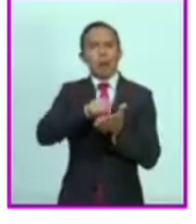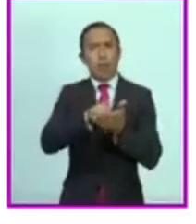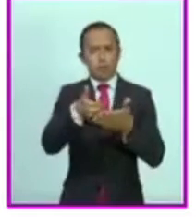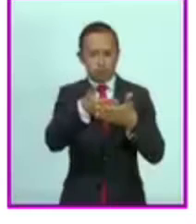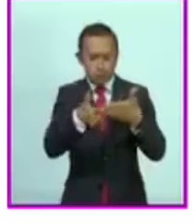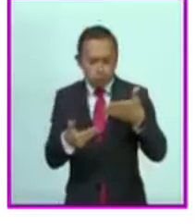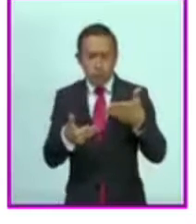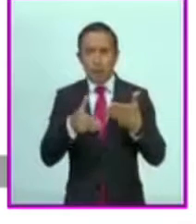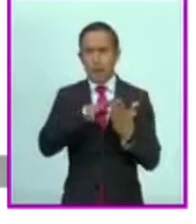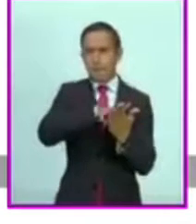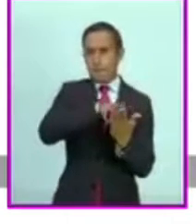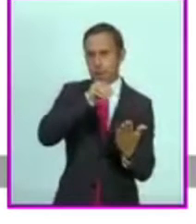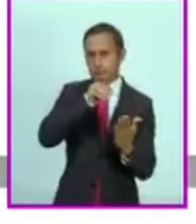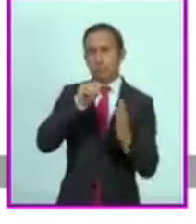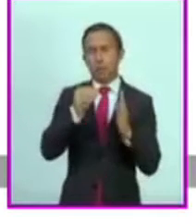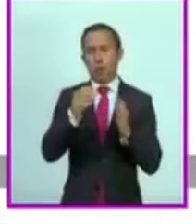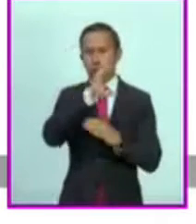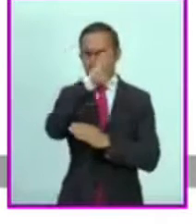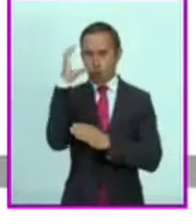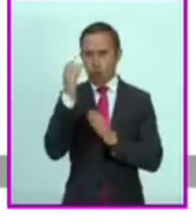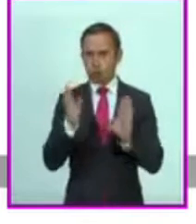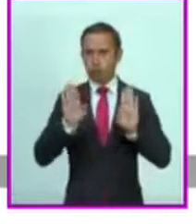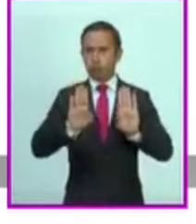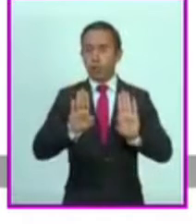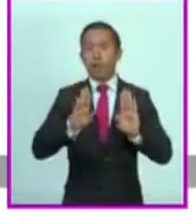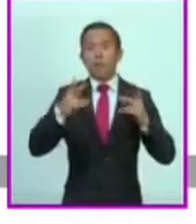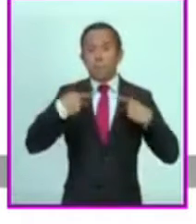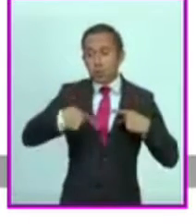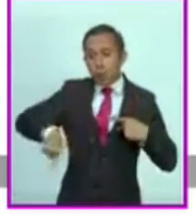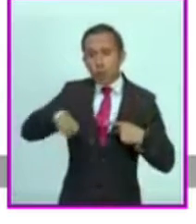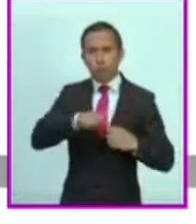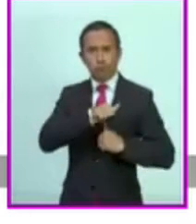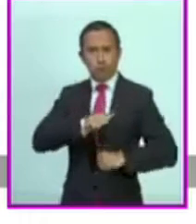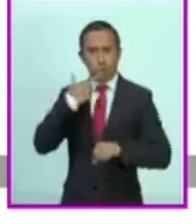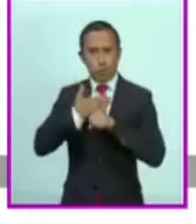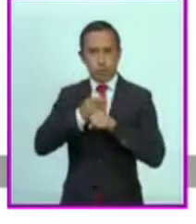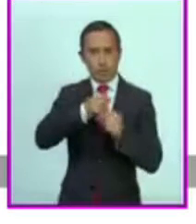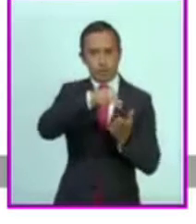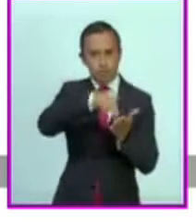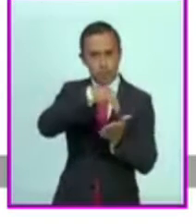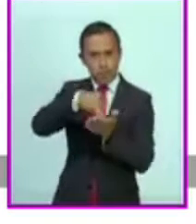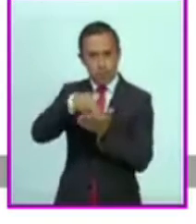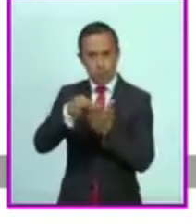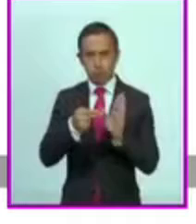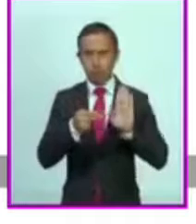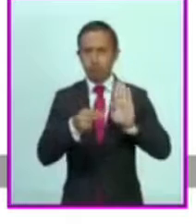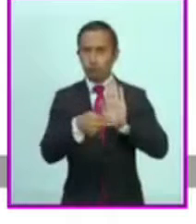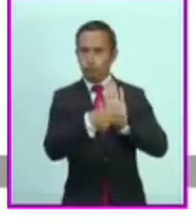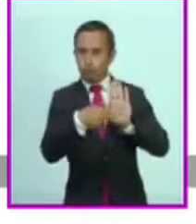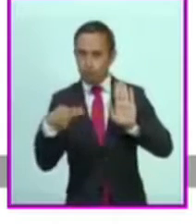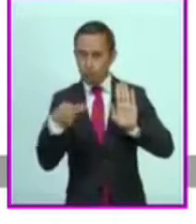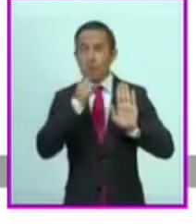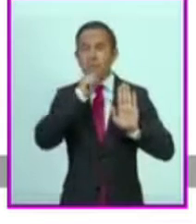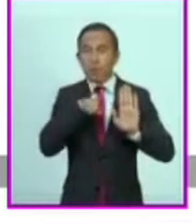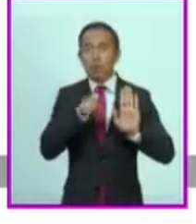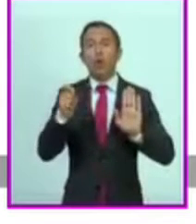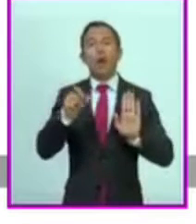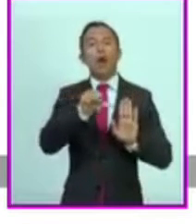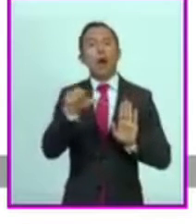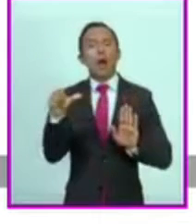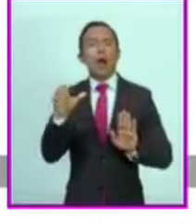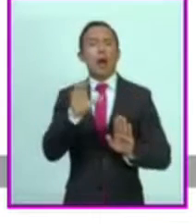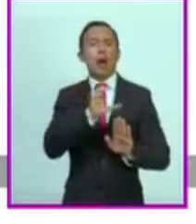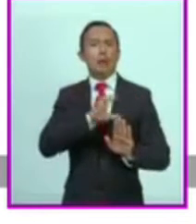firmada por los funcionarios de la misma así como por los representantes de los partidos y de las candidaturas independientes